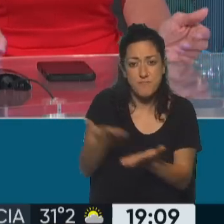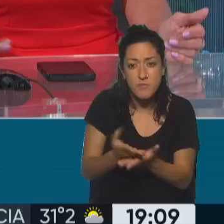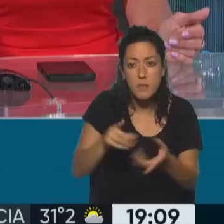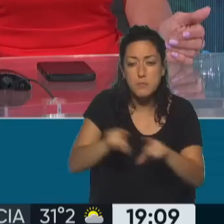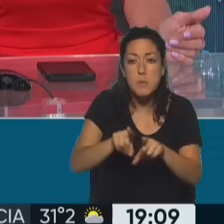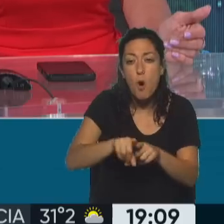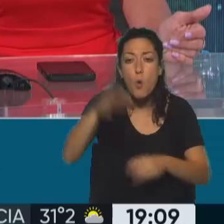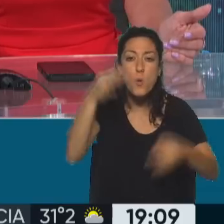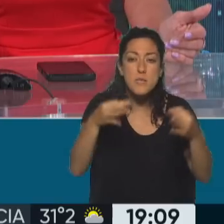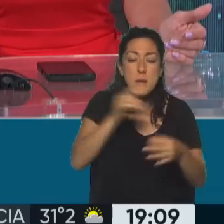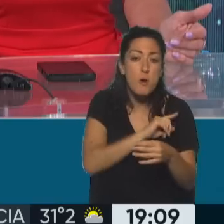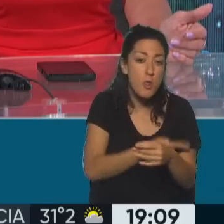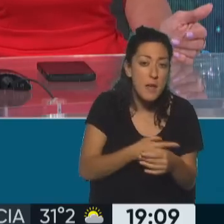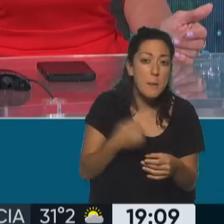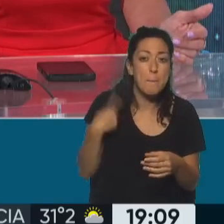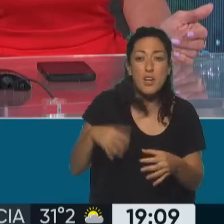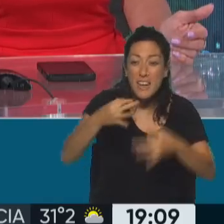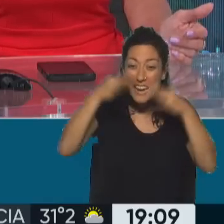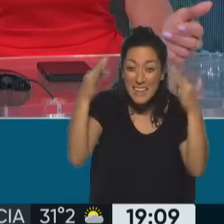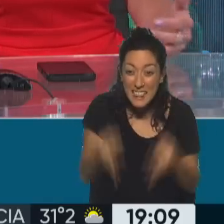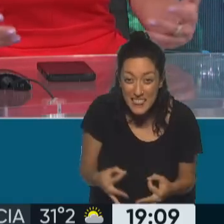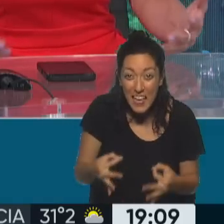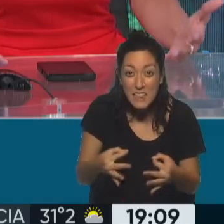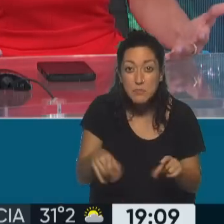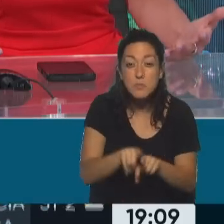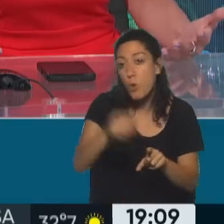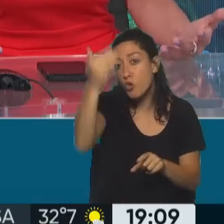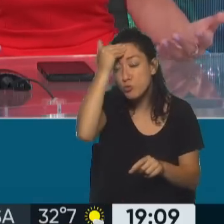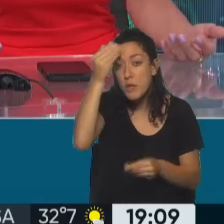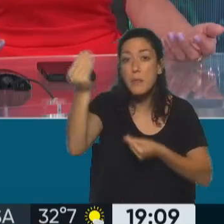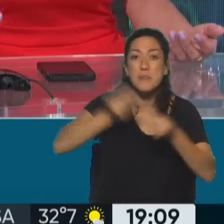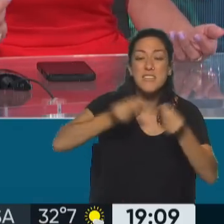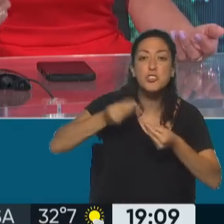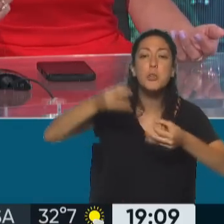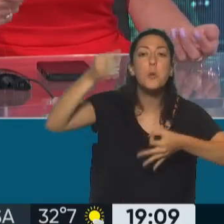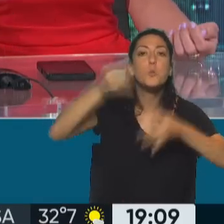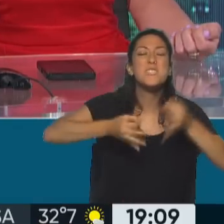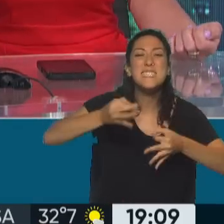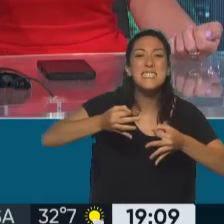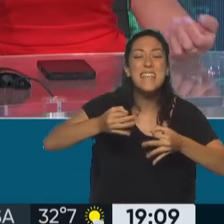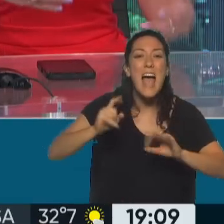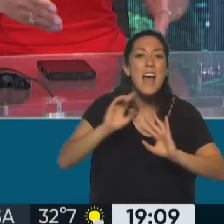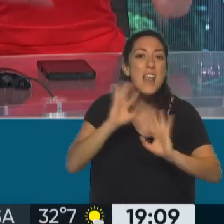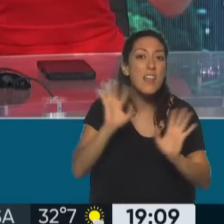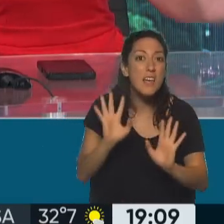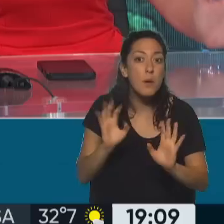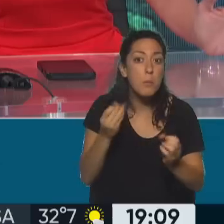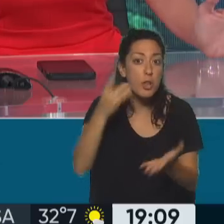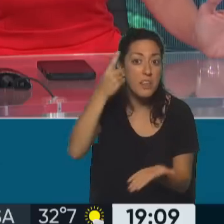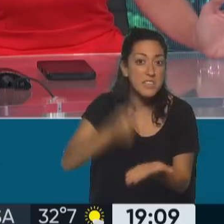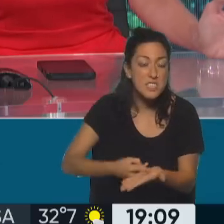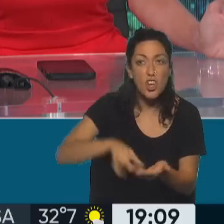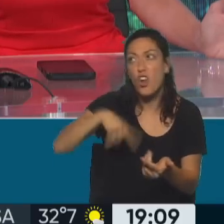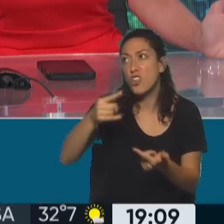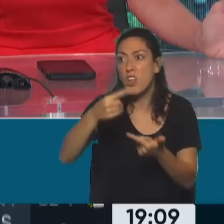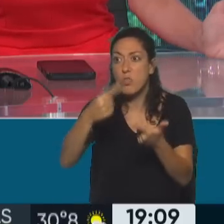Judicial, pero que en rigor de verdad no está cumpliendo con su mandato constitucional de administrar justicia, porque de alguna forma está con este fallo y con tantos